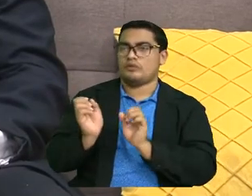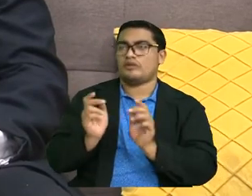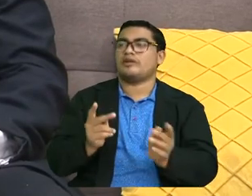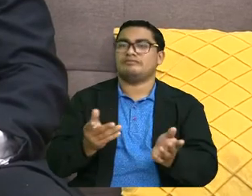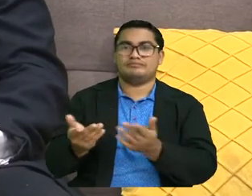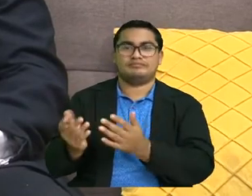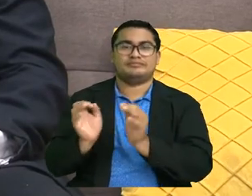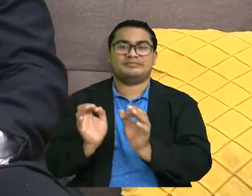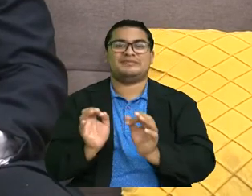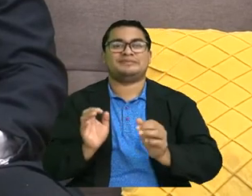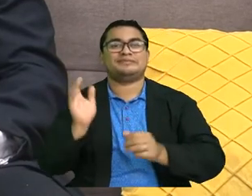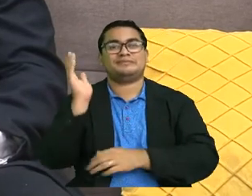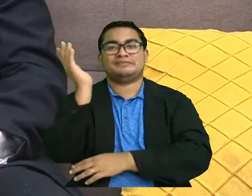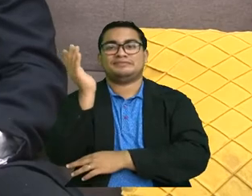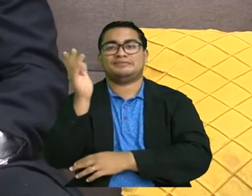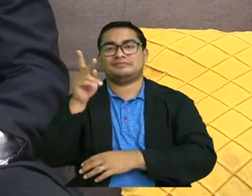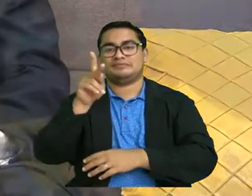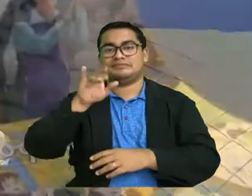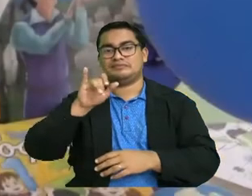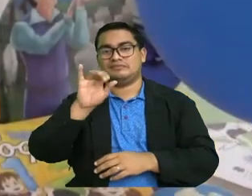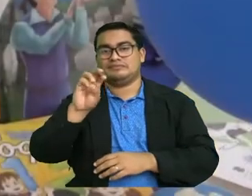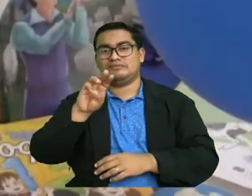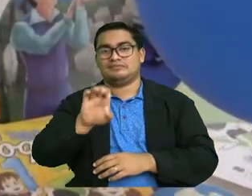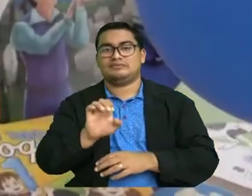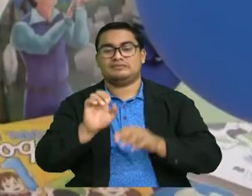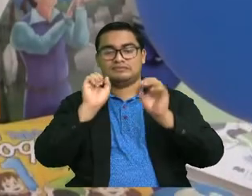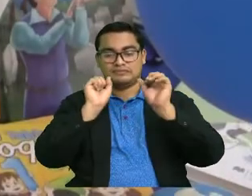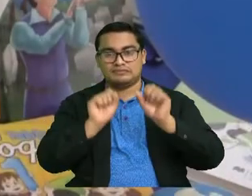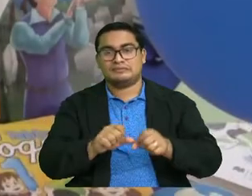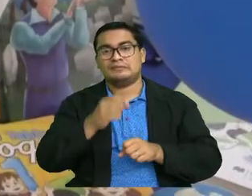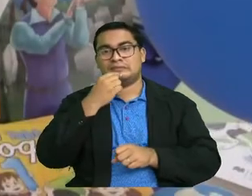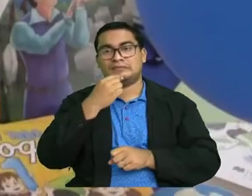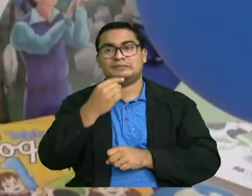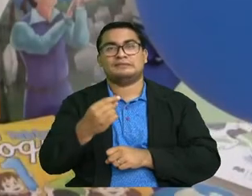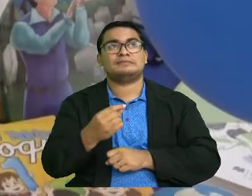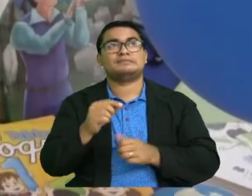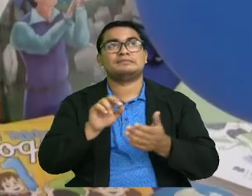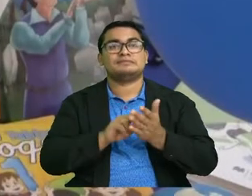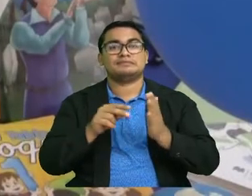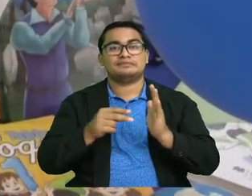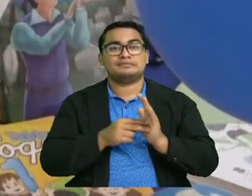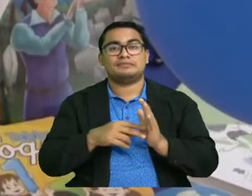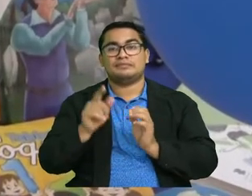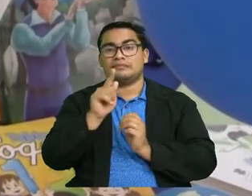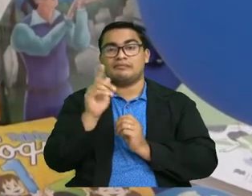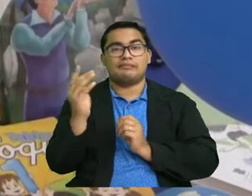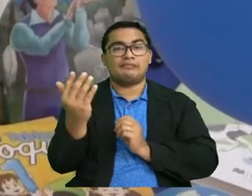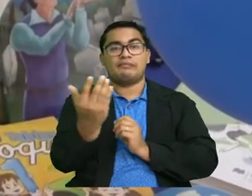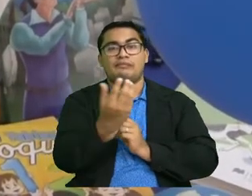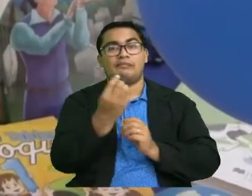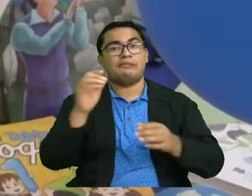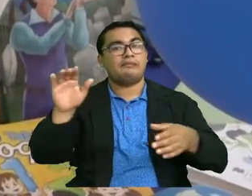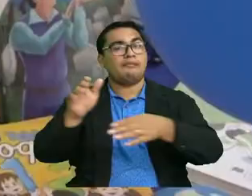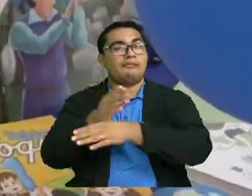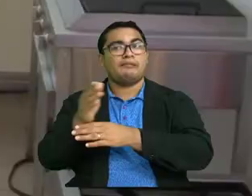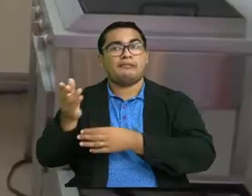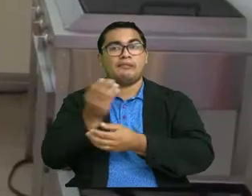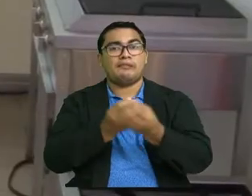plataforma que está brindando la oportunidad para vincularse con todas esas expresiones de la